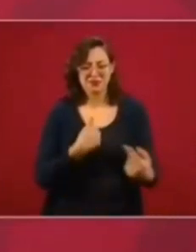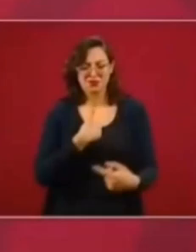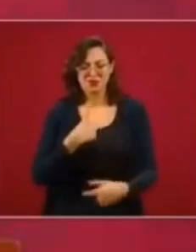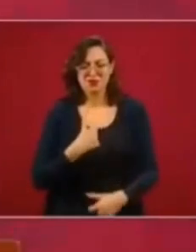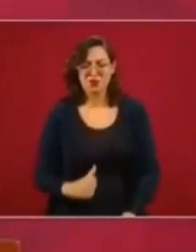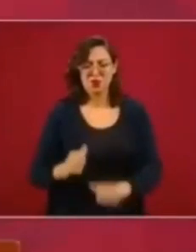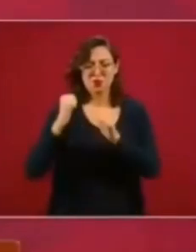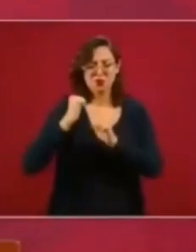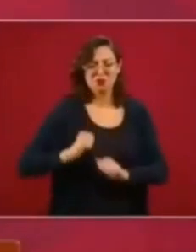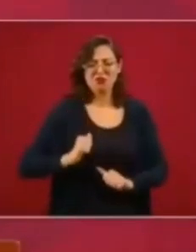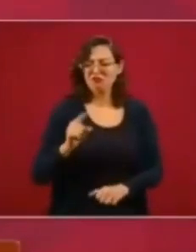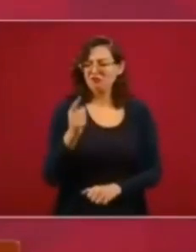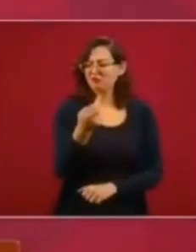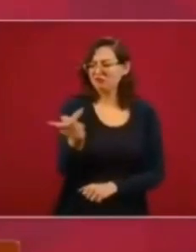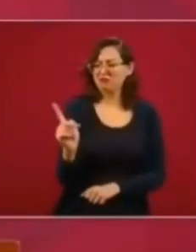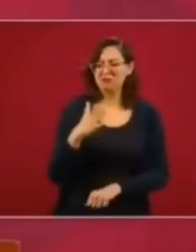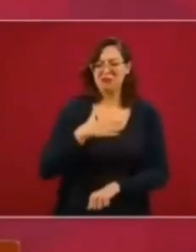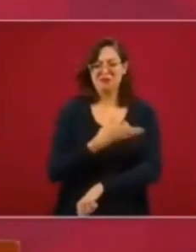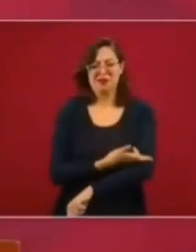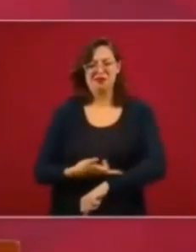no con ellos